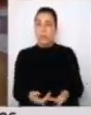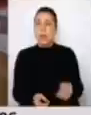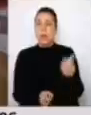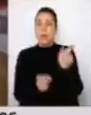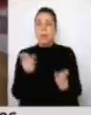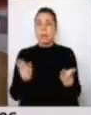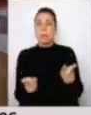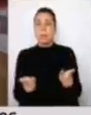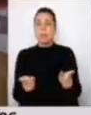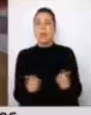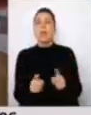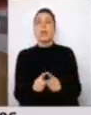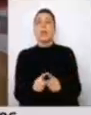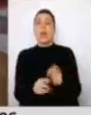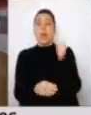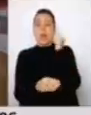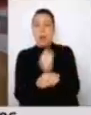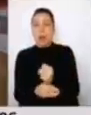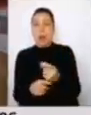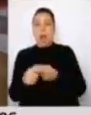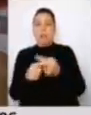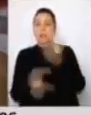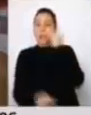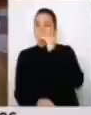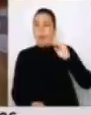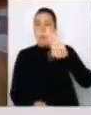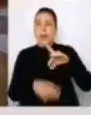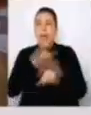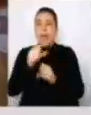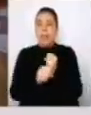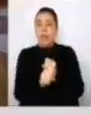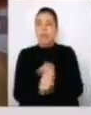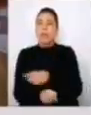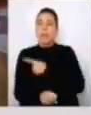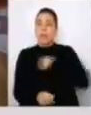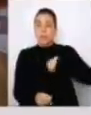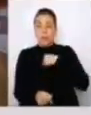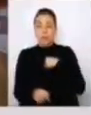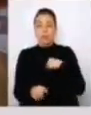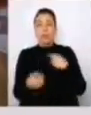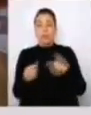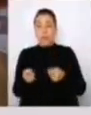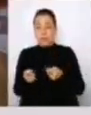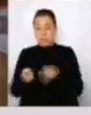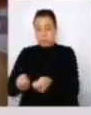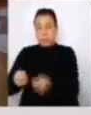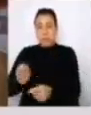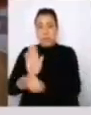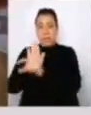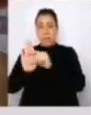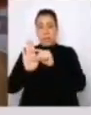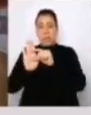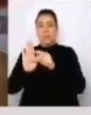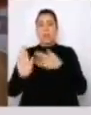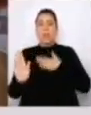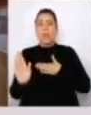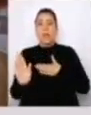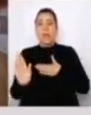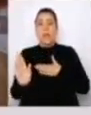edad nosotros hemos presentado una indicación porque queremos de que esta